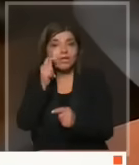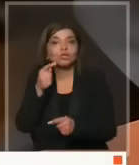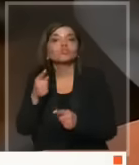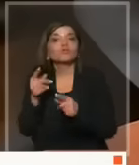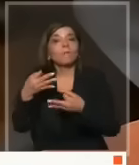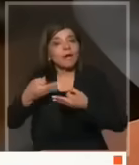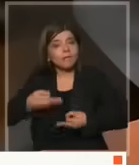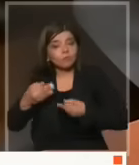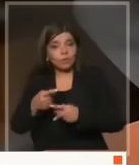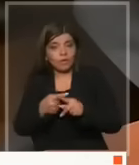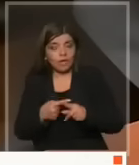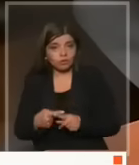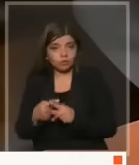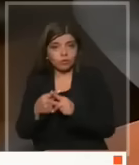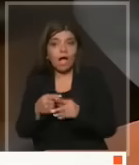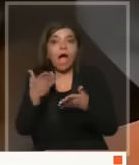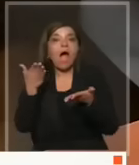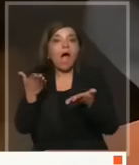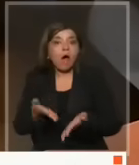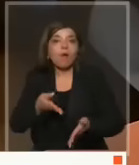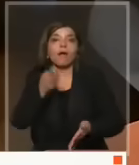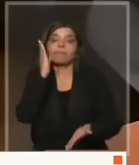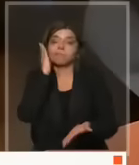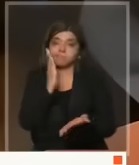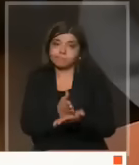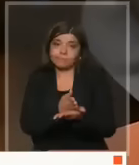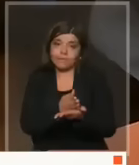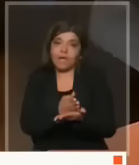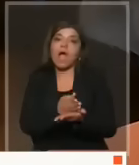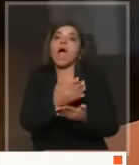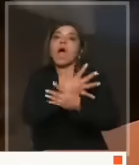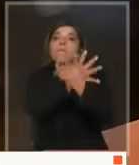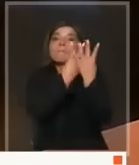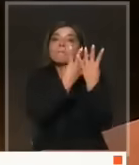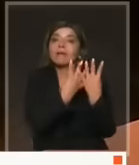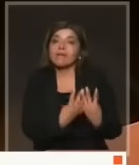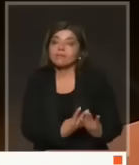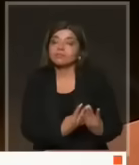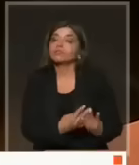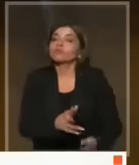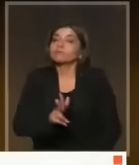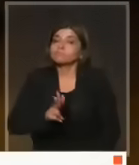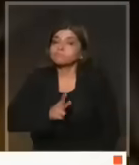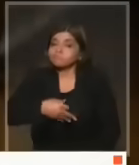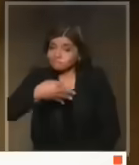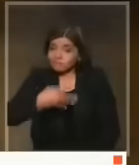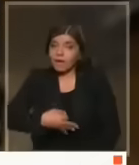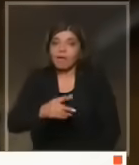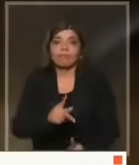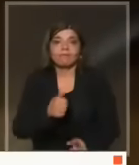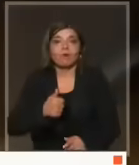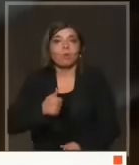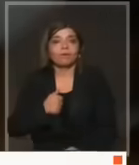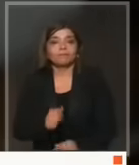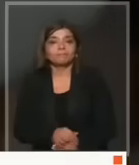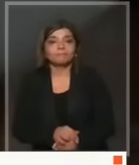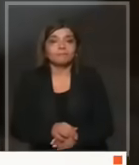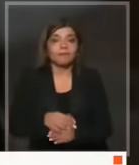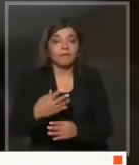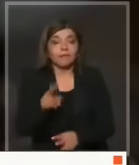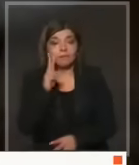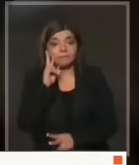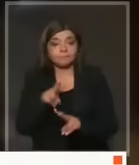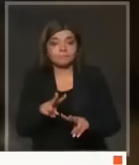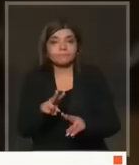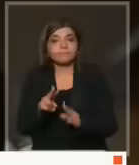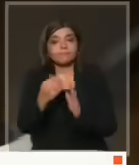sociedad y ordeno su ingreso en prisión preventiva, intensificando la cautelar vigente actualmente. Tras acceder a la medida cautelar